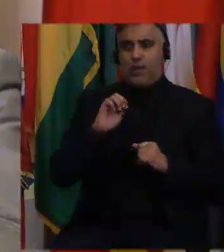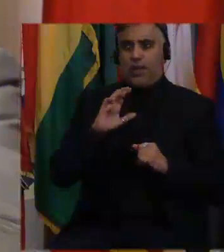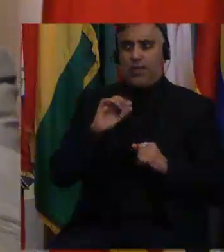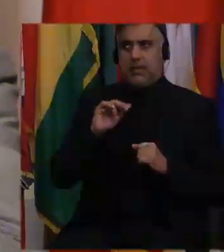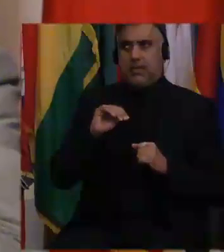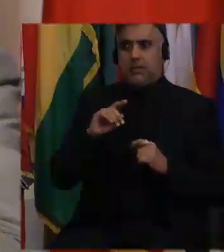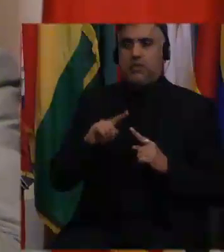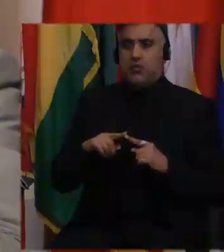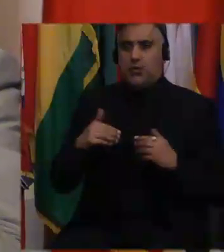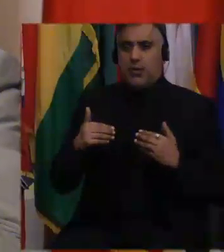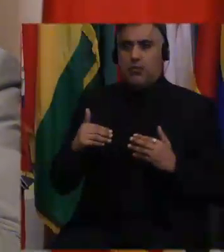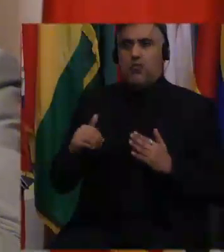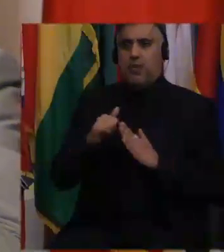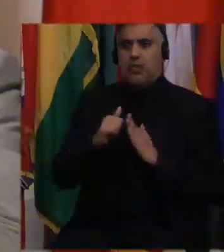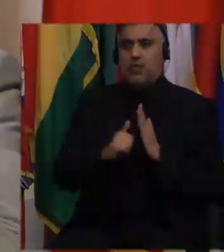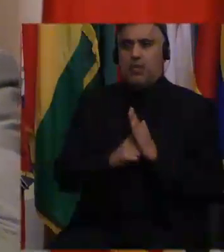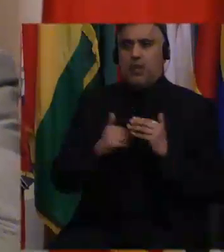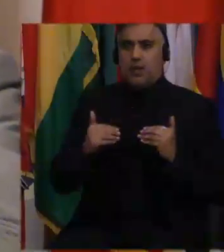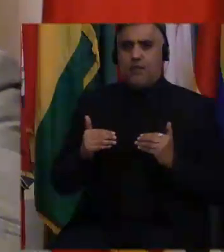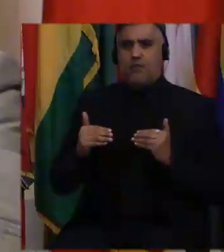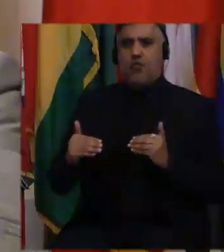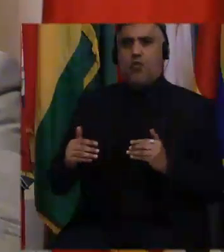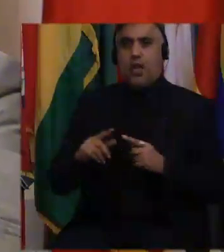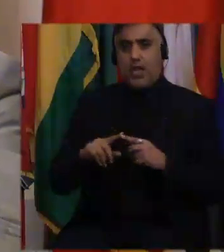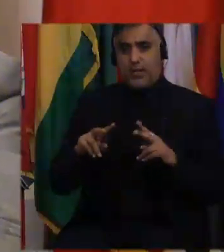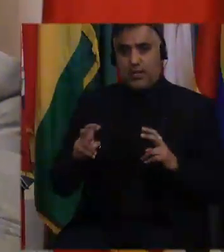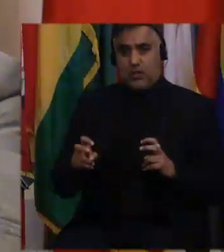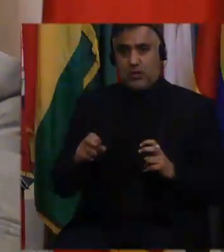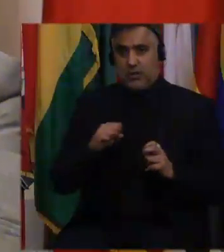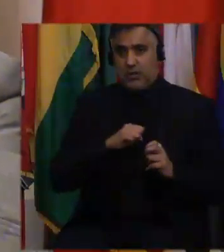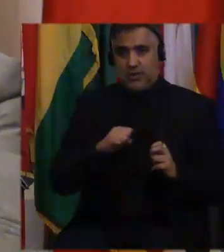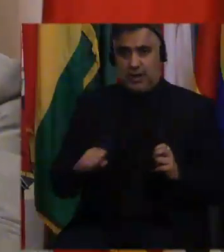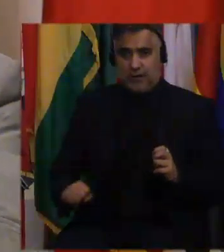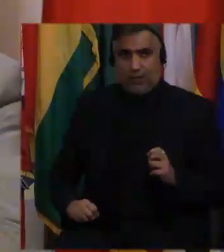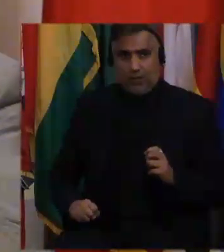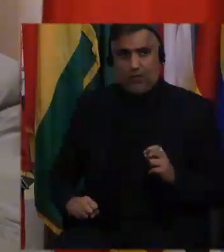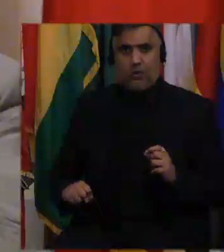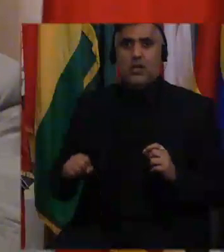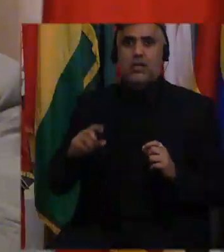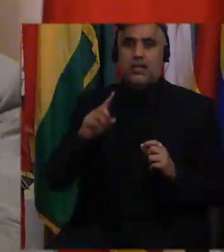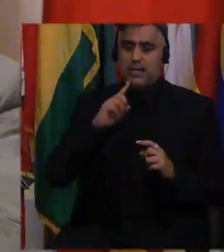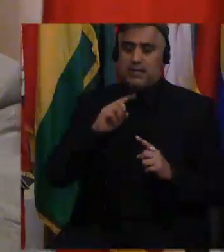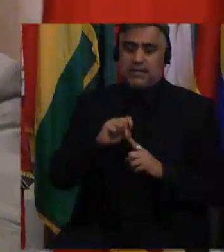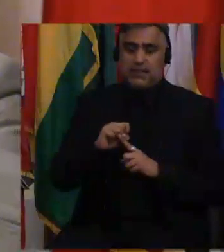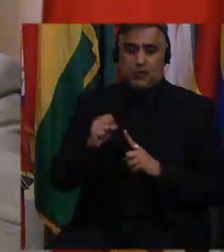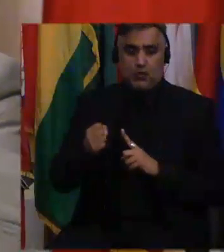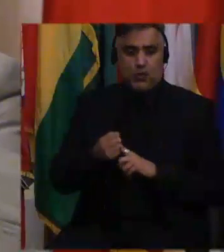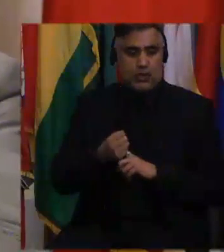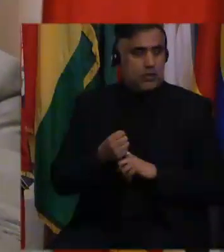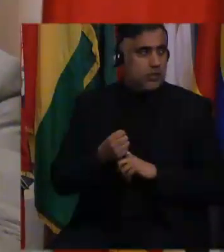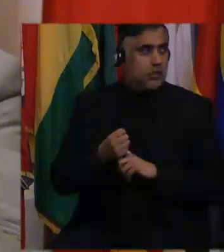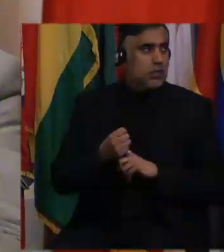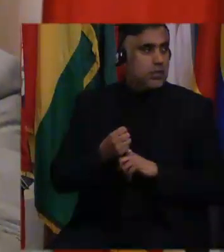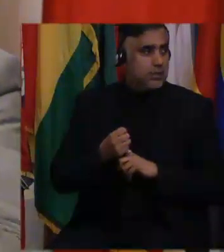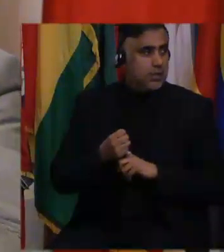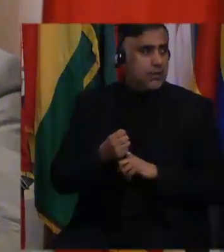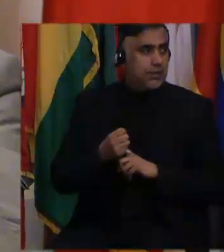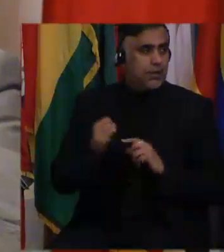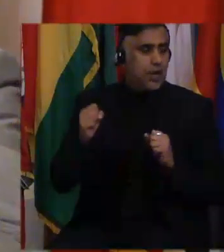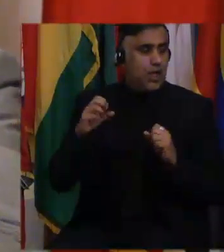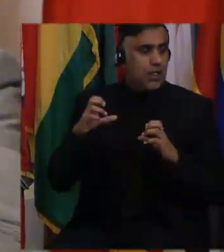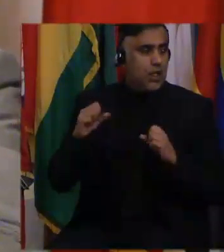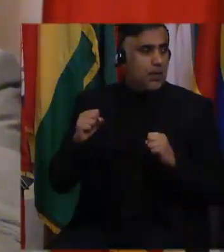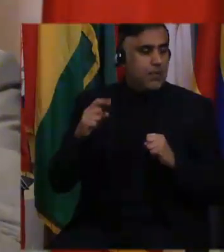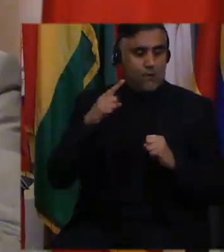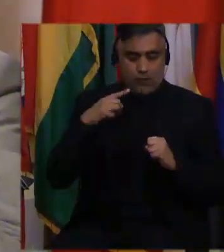El tema de El Salvador es una realidad que incluso para la Comisión es muy preocupante. De los